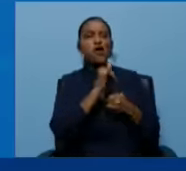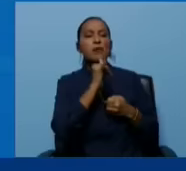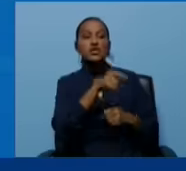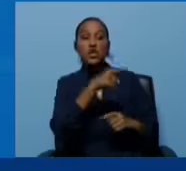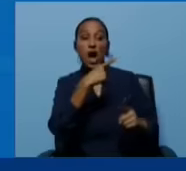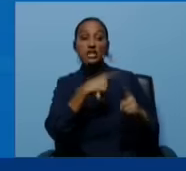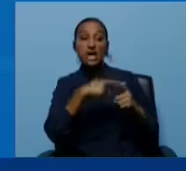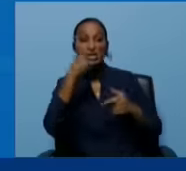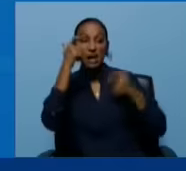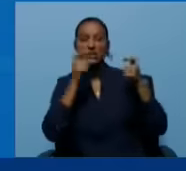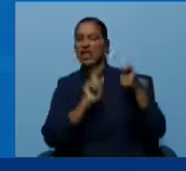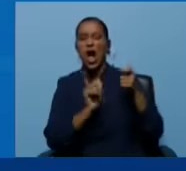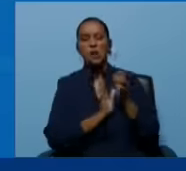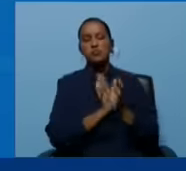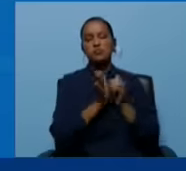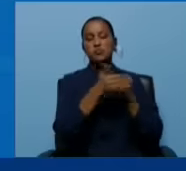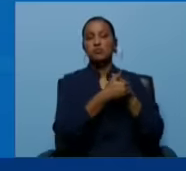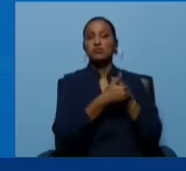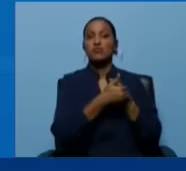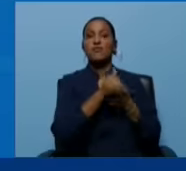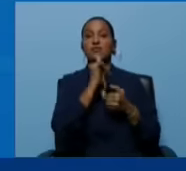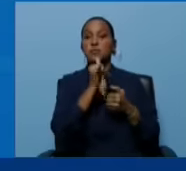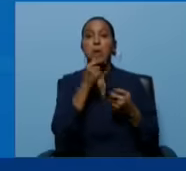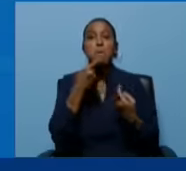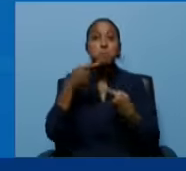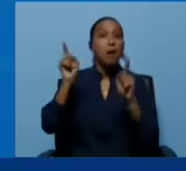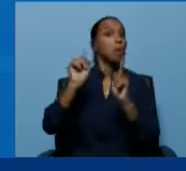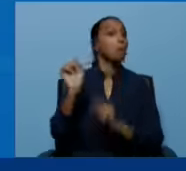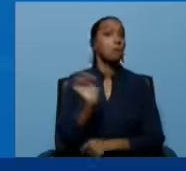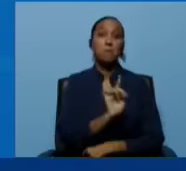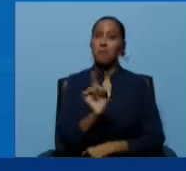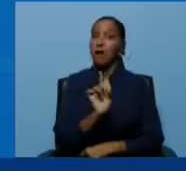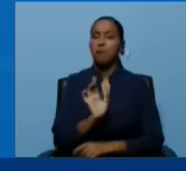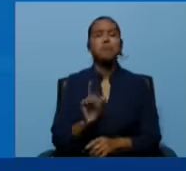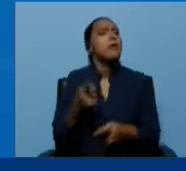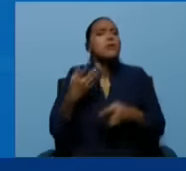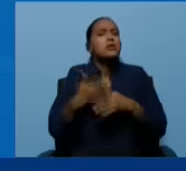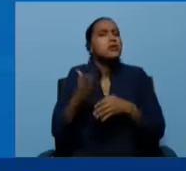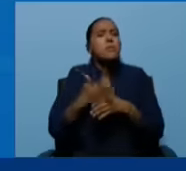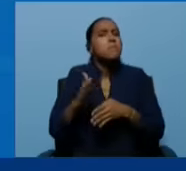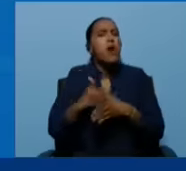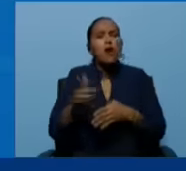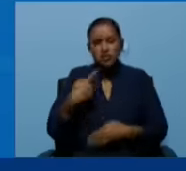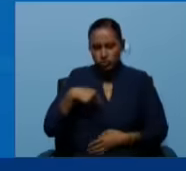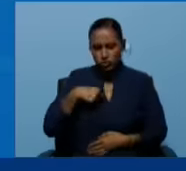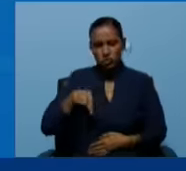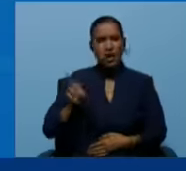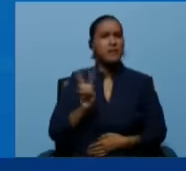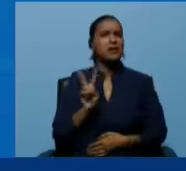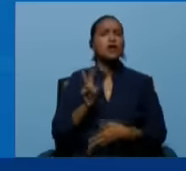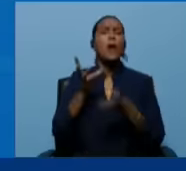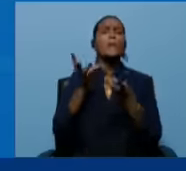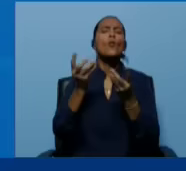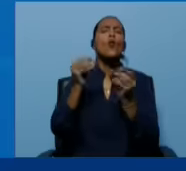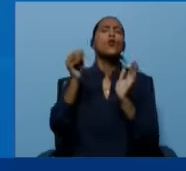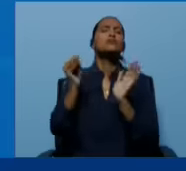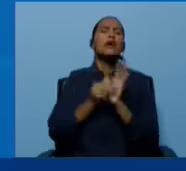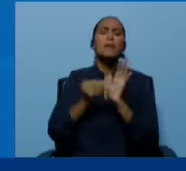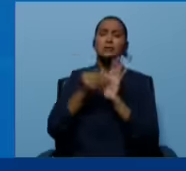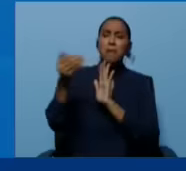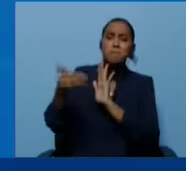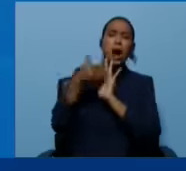decimos, desde Venezuela, no importa las veces que nos ataquen, no nos